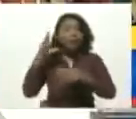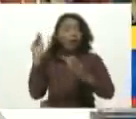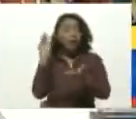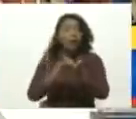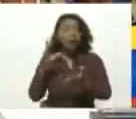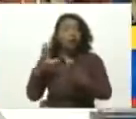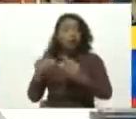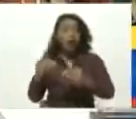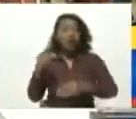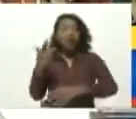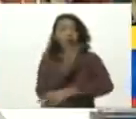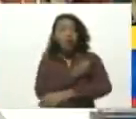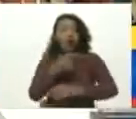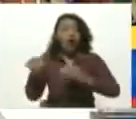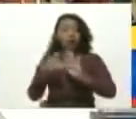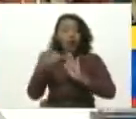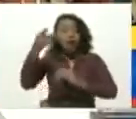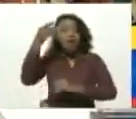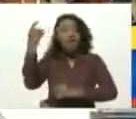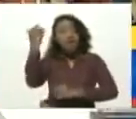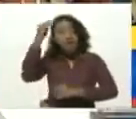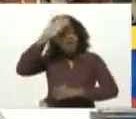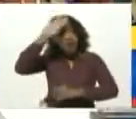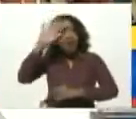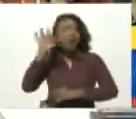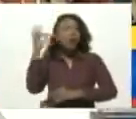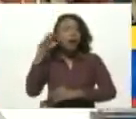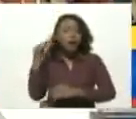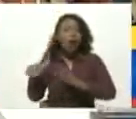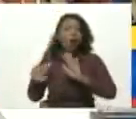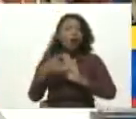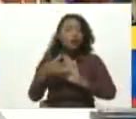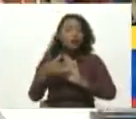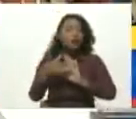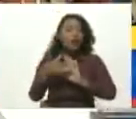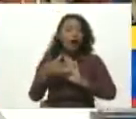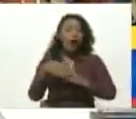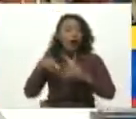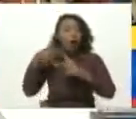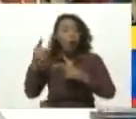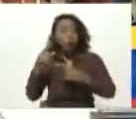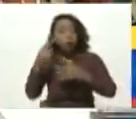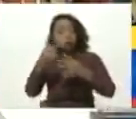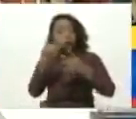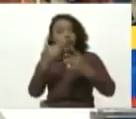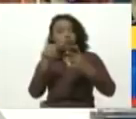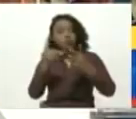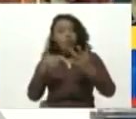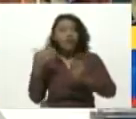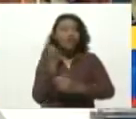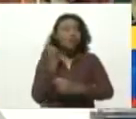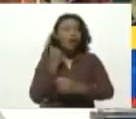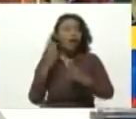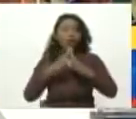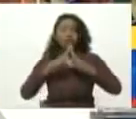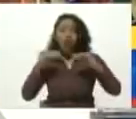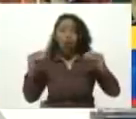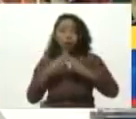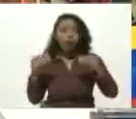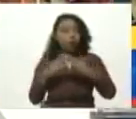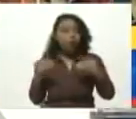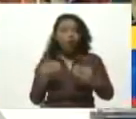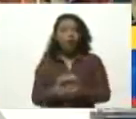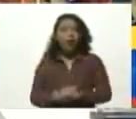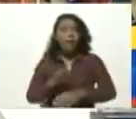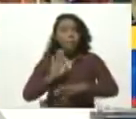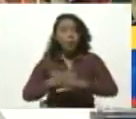la fiebre amarilla, contra el polio, contra la hepatitis, contra la difteria, contra todas las enfermedades,